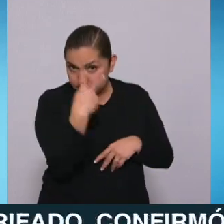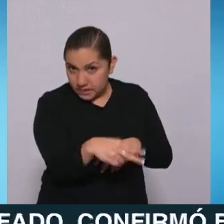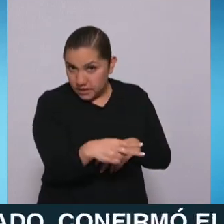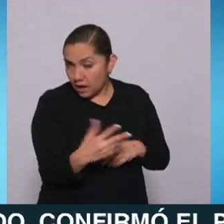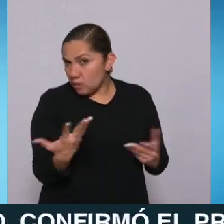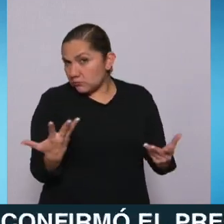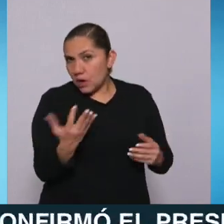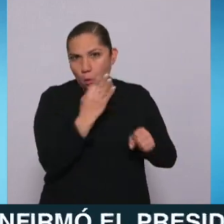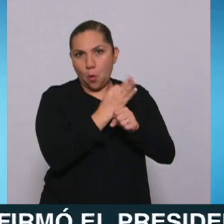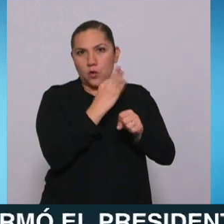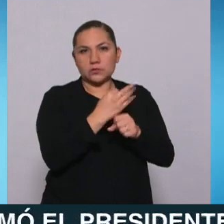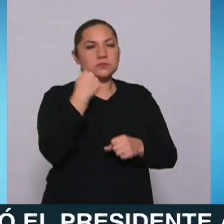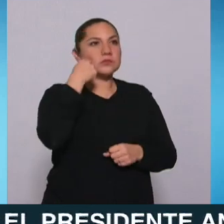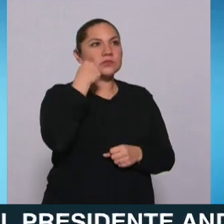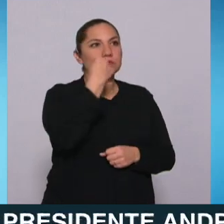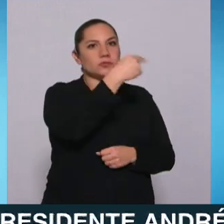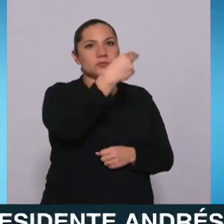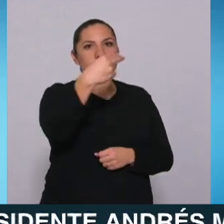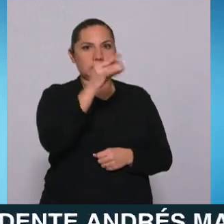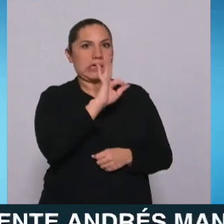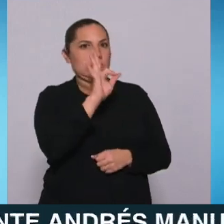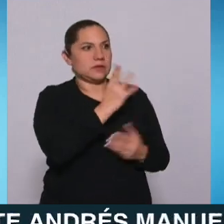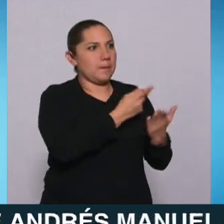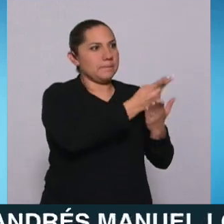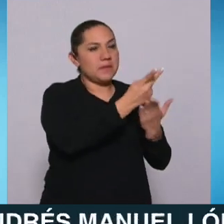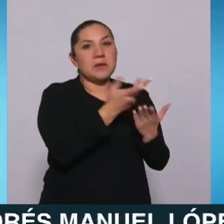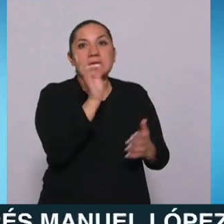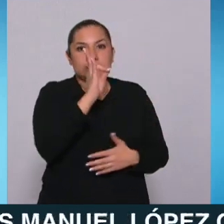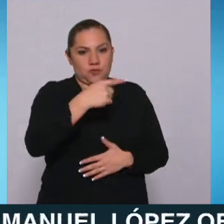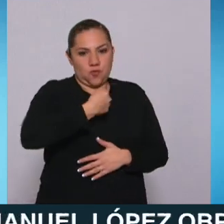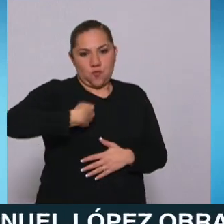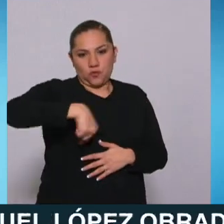gran posibilidad de poder celebrar el domingo por la noche.